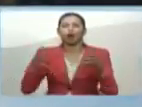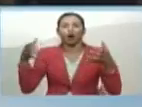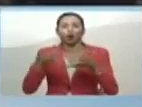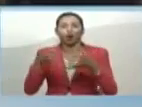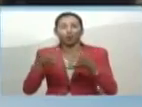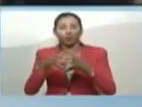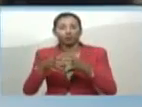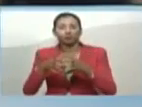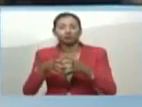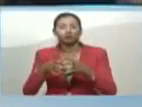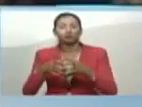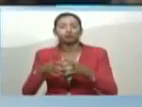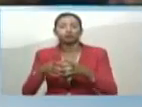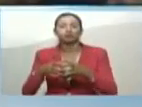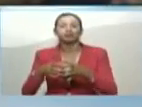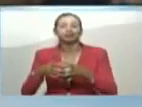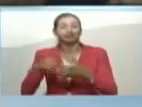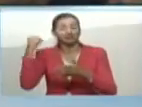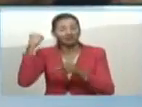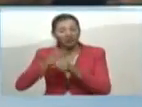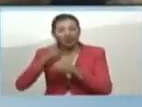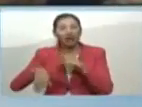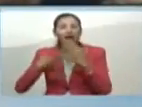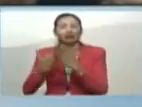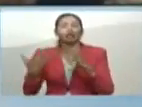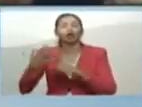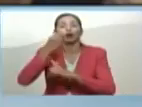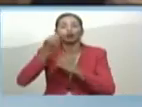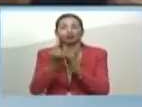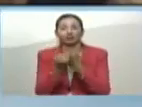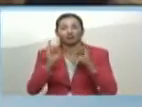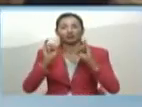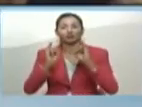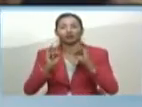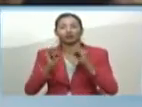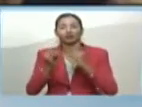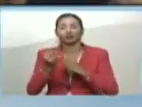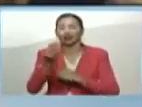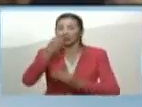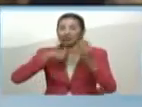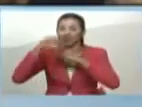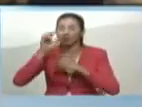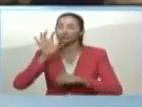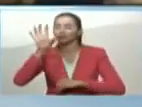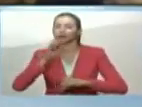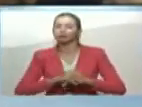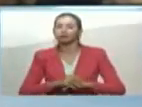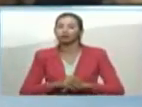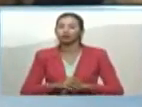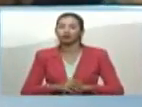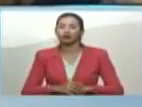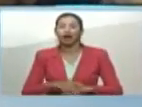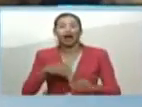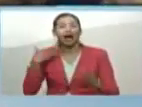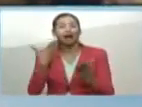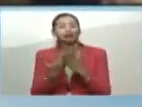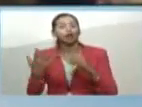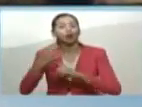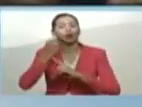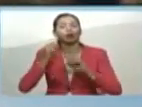seguridad y soberanía agroalimentaria y económica del país, en el marco de la construcción del nuevo modelo económico